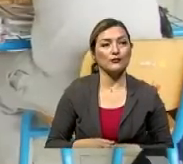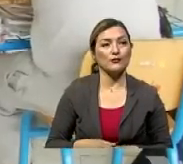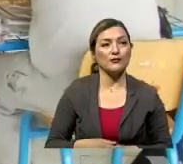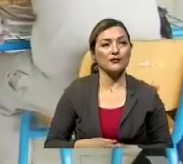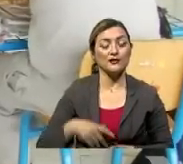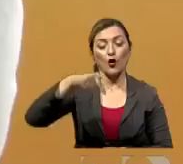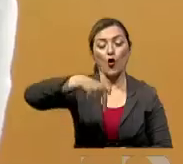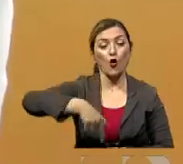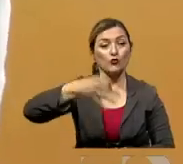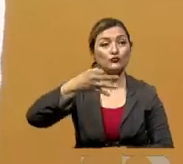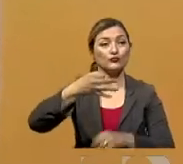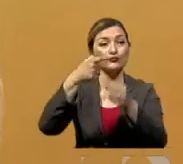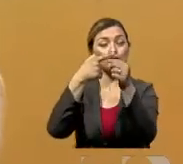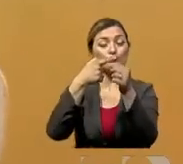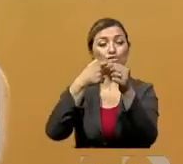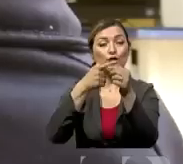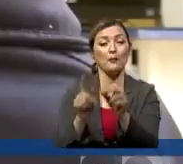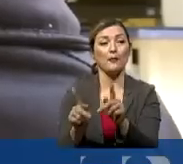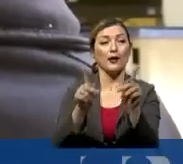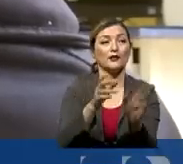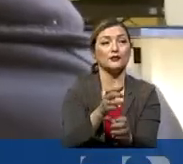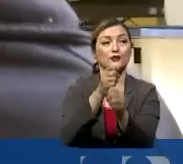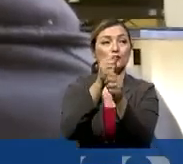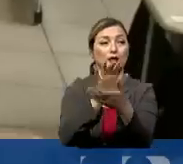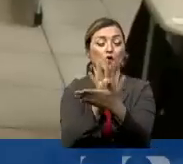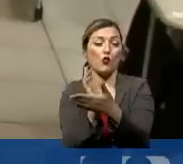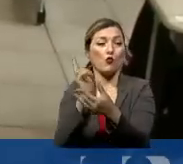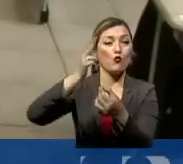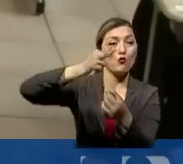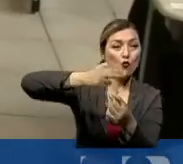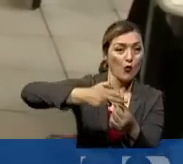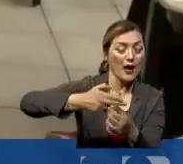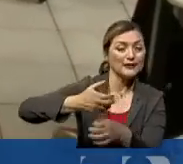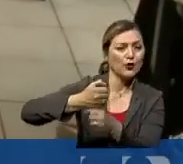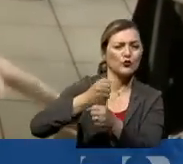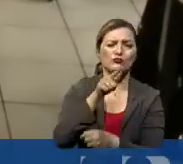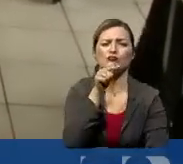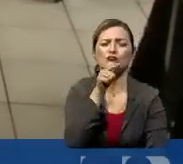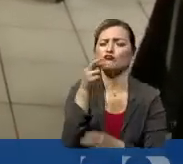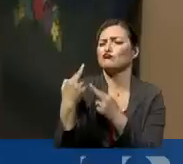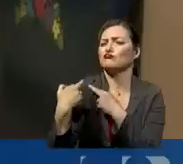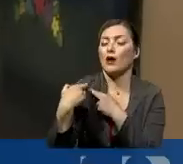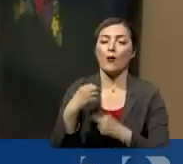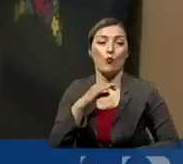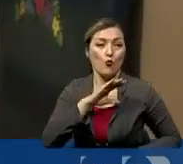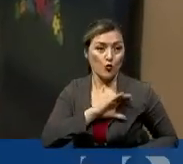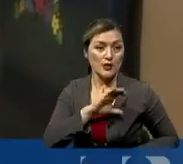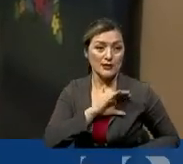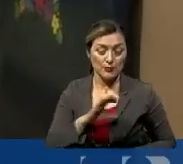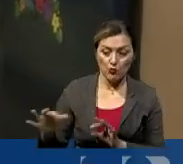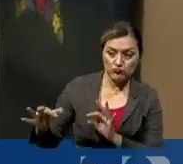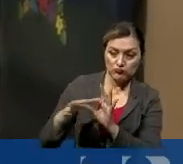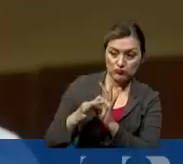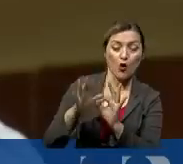Desde hoy se cumple en la capital el plan de seguridad retorno a clases que ejecuta el municipio de Quito a través de diferentes dependencias